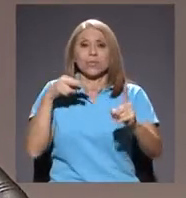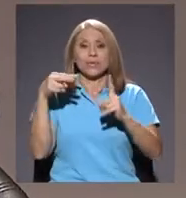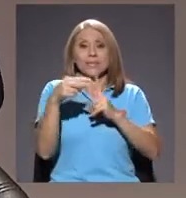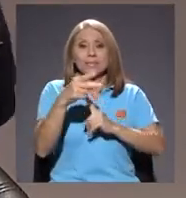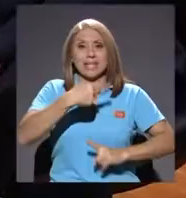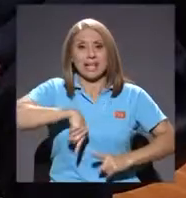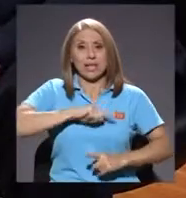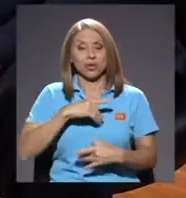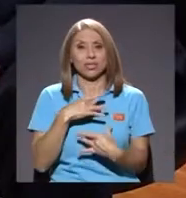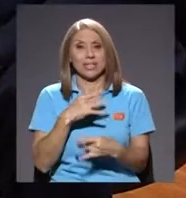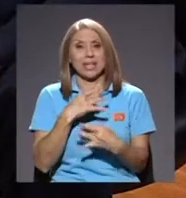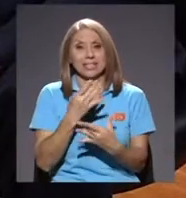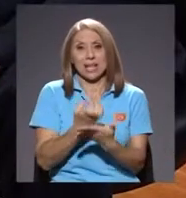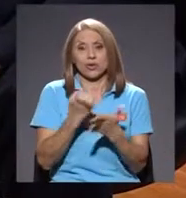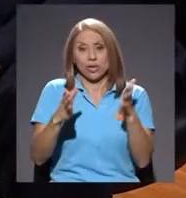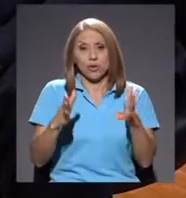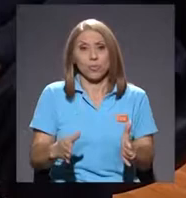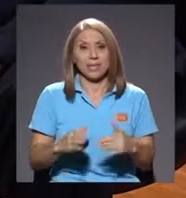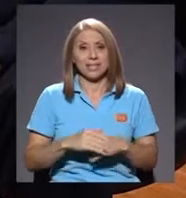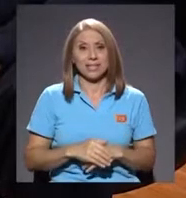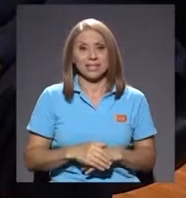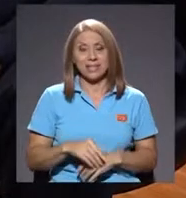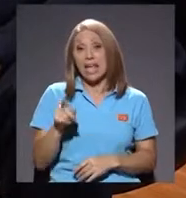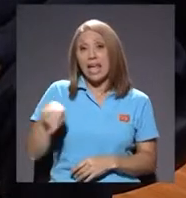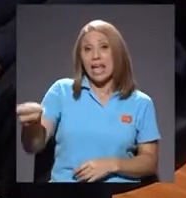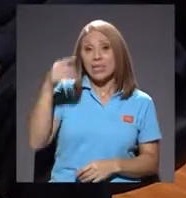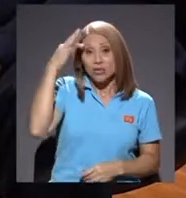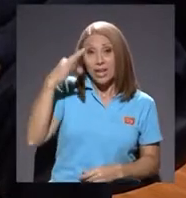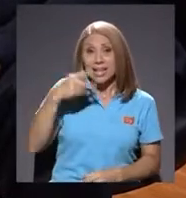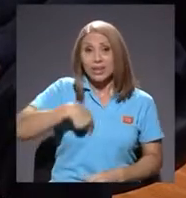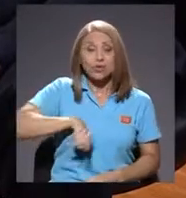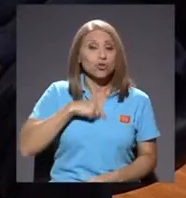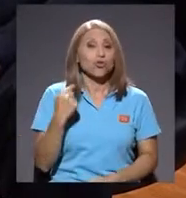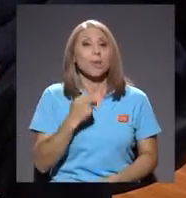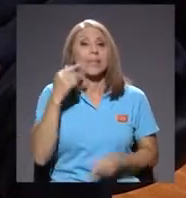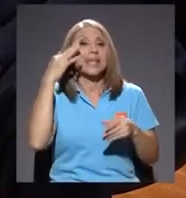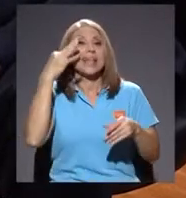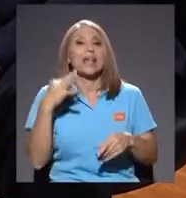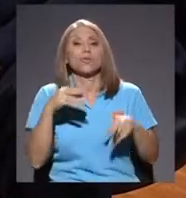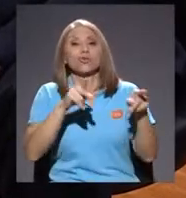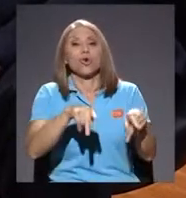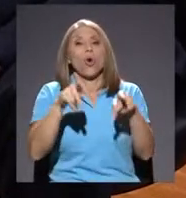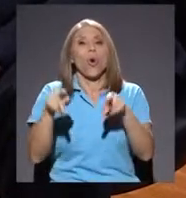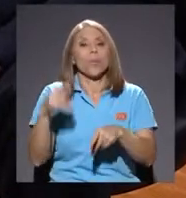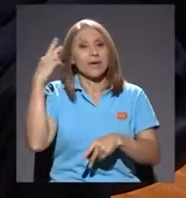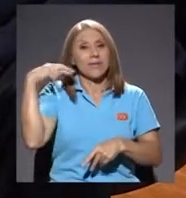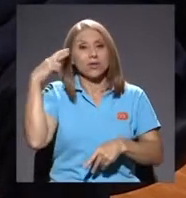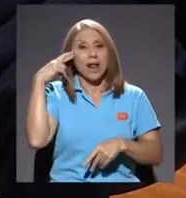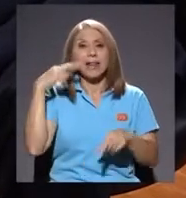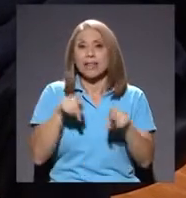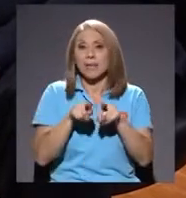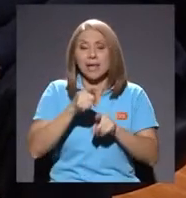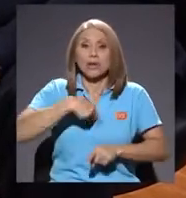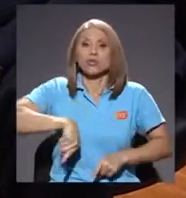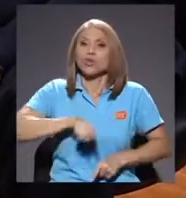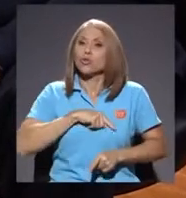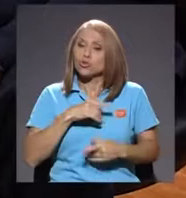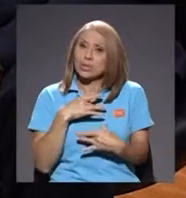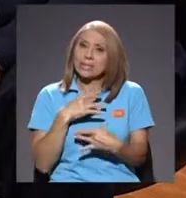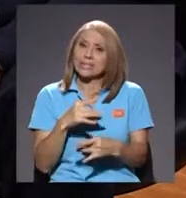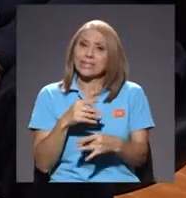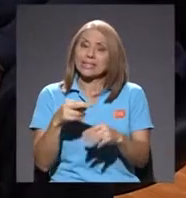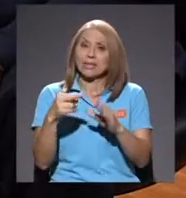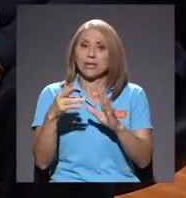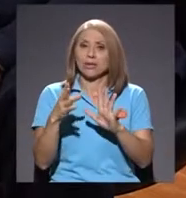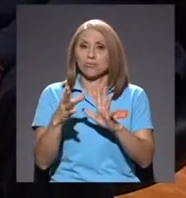los economistas y que sólo creemos en el hombre puramente racional sino de con los comportamientos reales de una manera más empírica y han venido a sacar